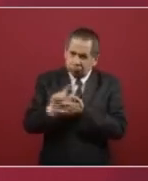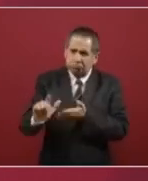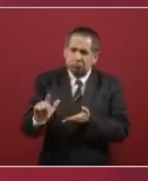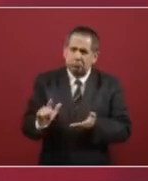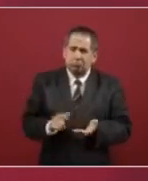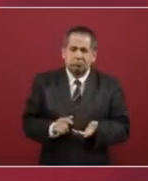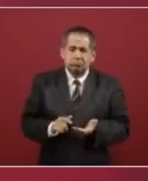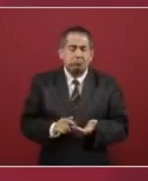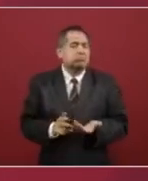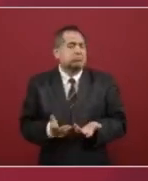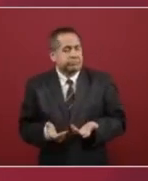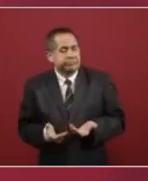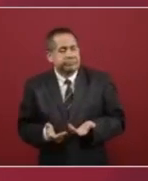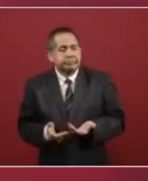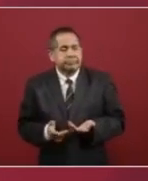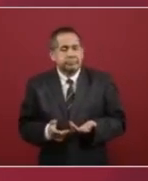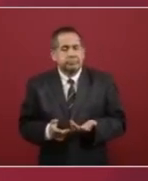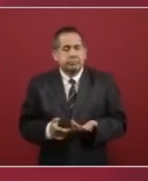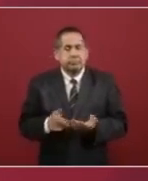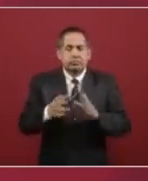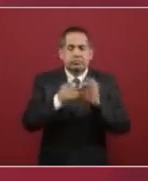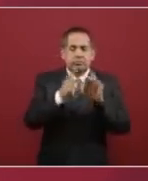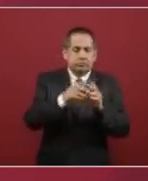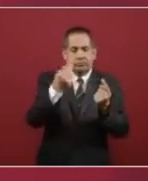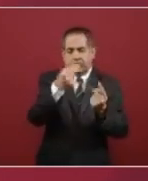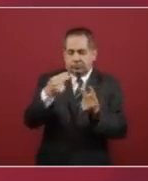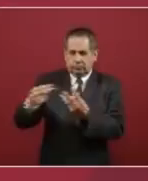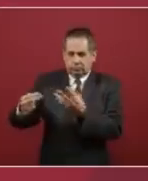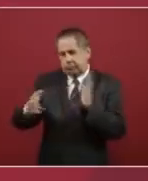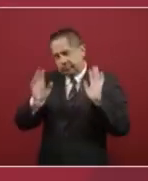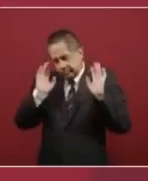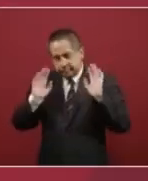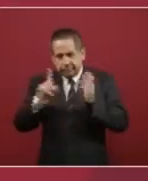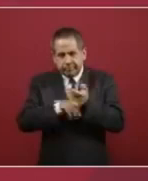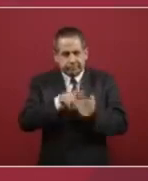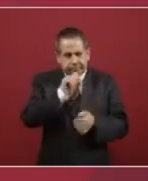Es que hay, no me vayan a pedir nombres porque también